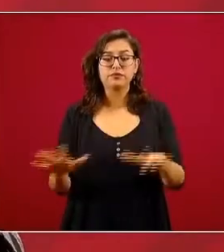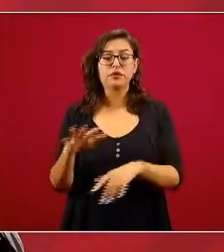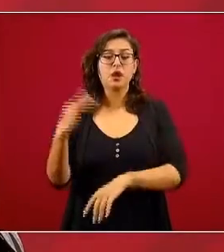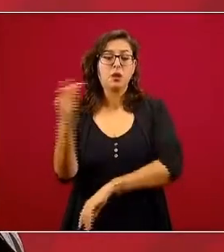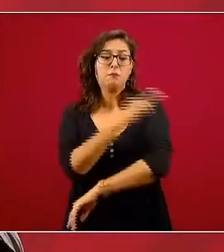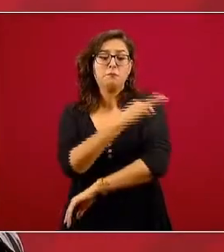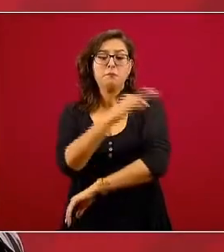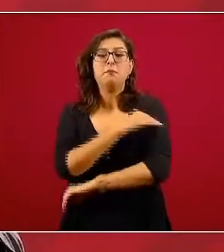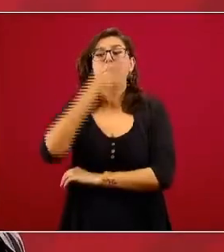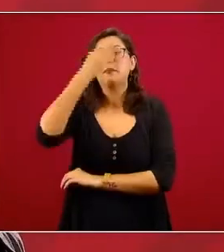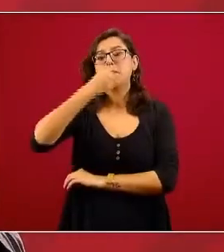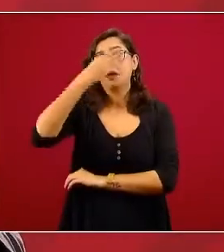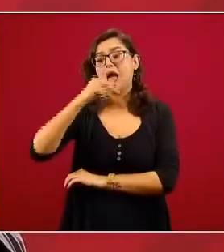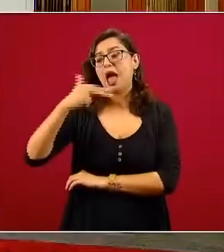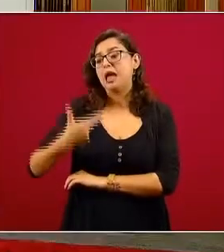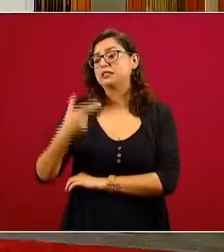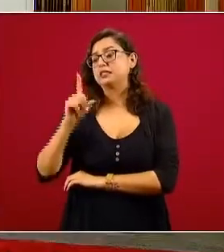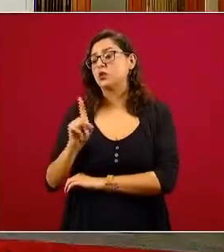para la temporada